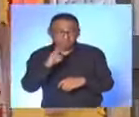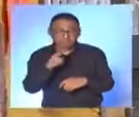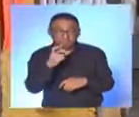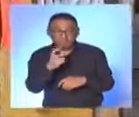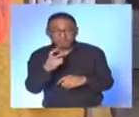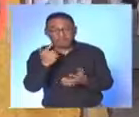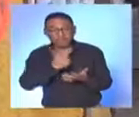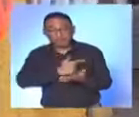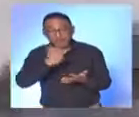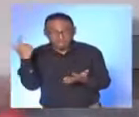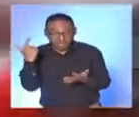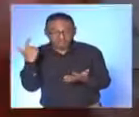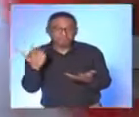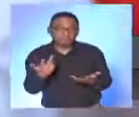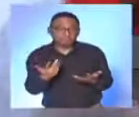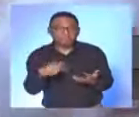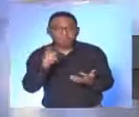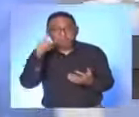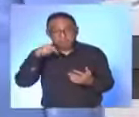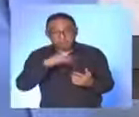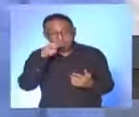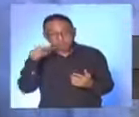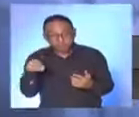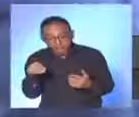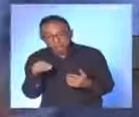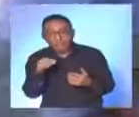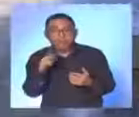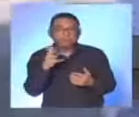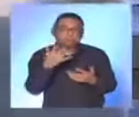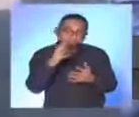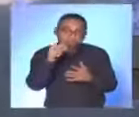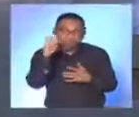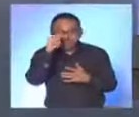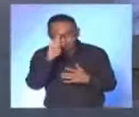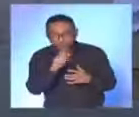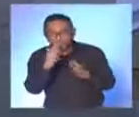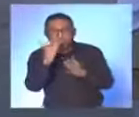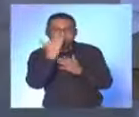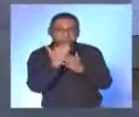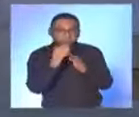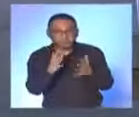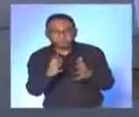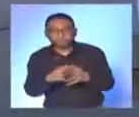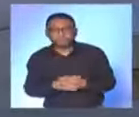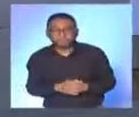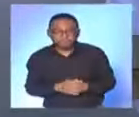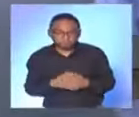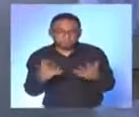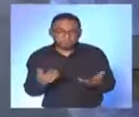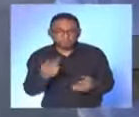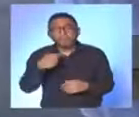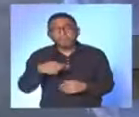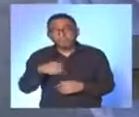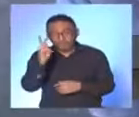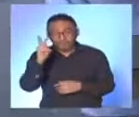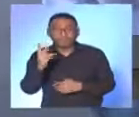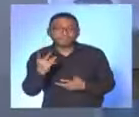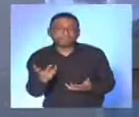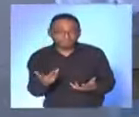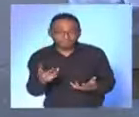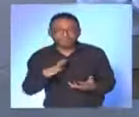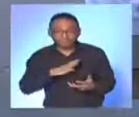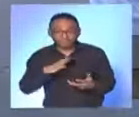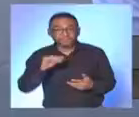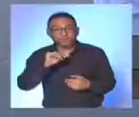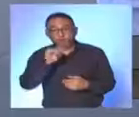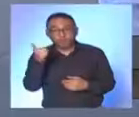situaciones graves, lamentables, o peores que las que padecemos en Michoacán. Sí. Sin embargo, nos enfrentamos a la otra